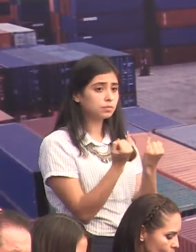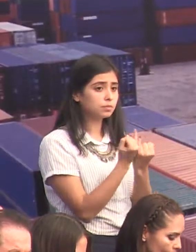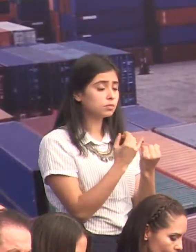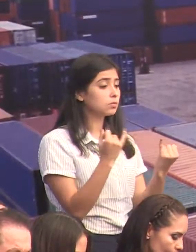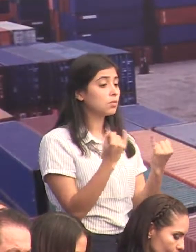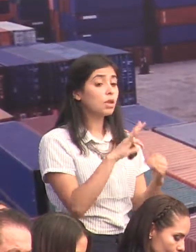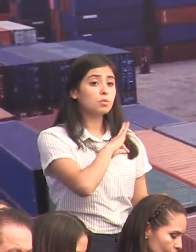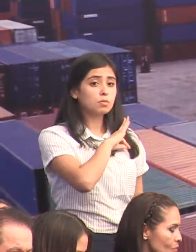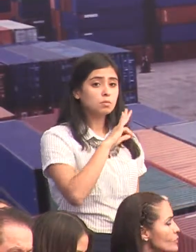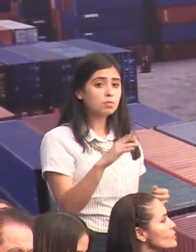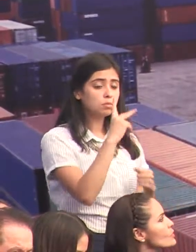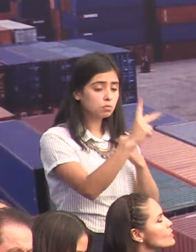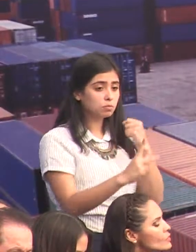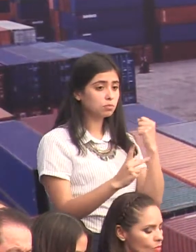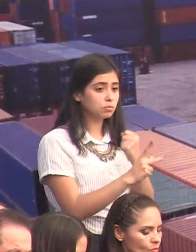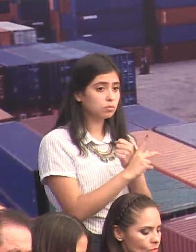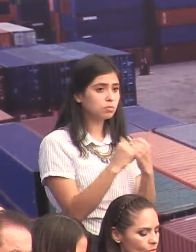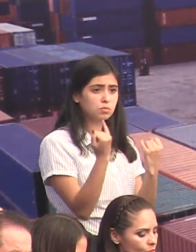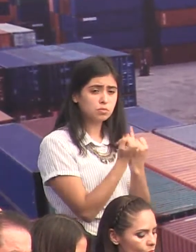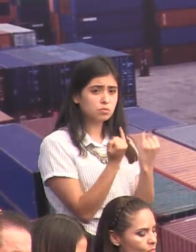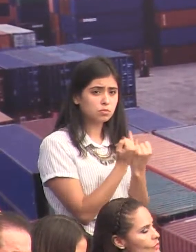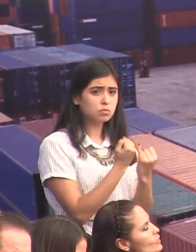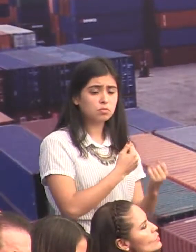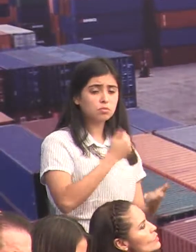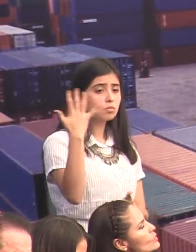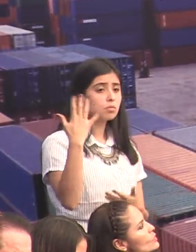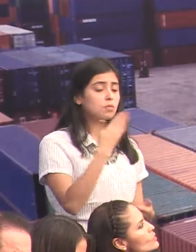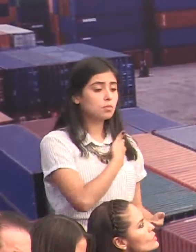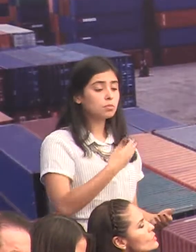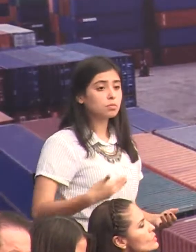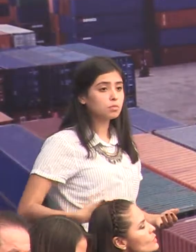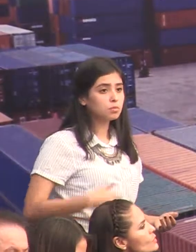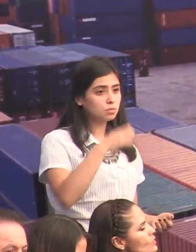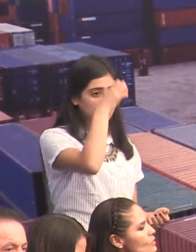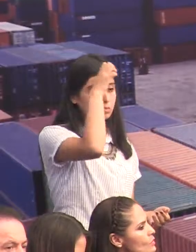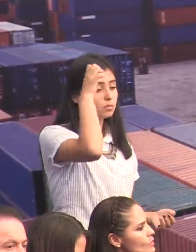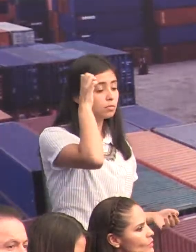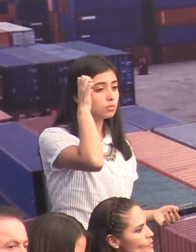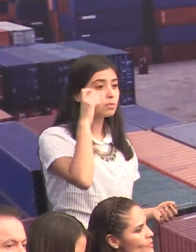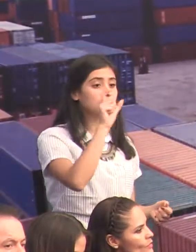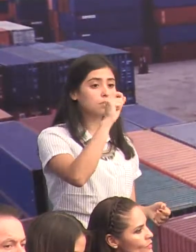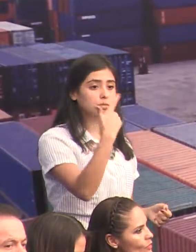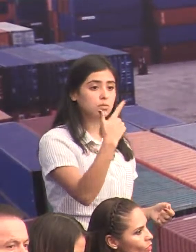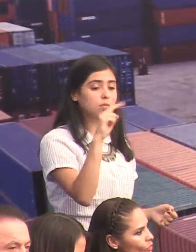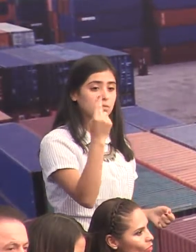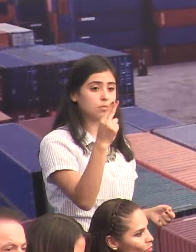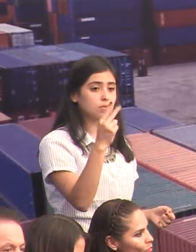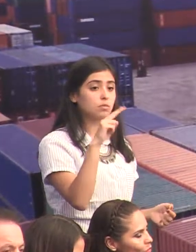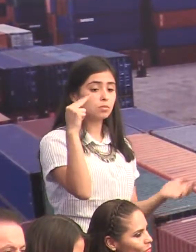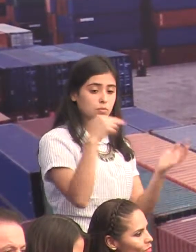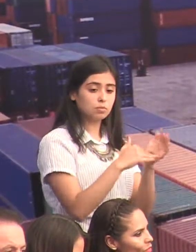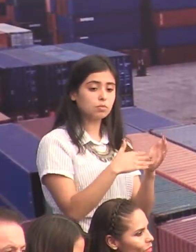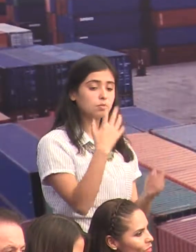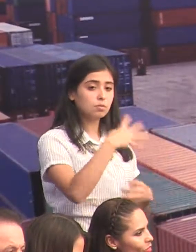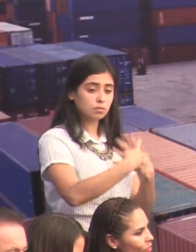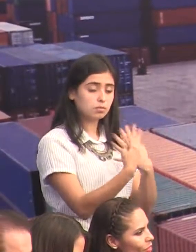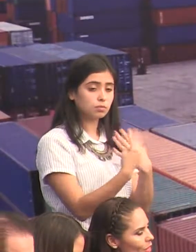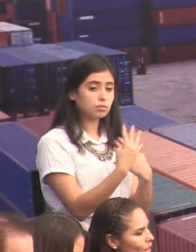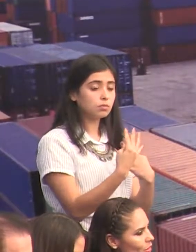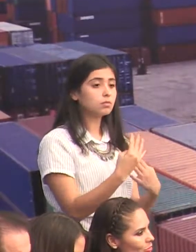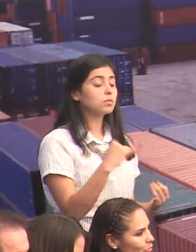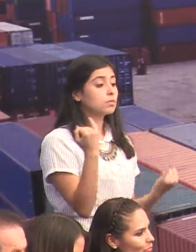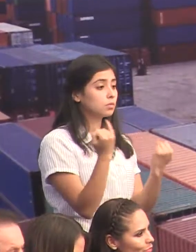rezago social. México es de todos y para todos por igual. Esta concepción es inherente al proyecto desde que fue lanzado por